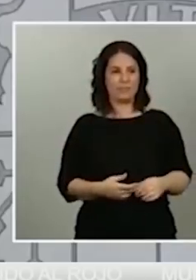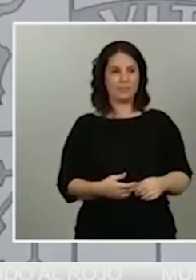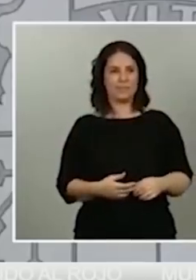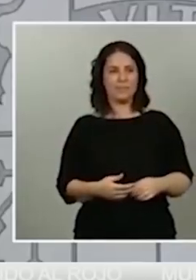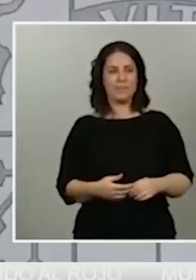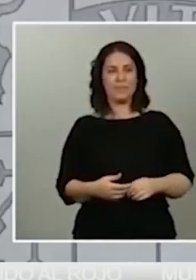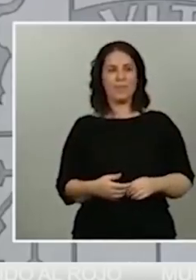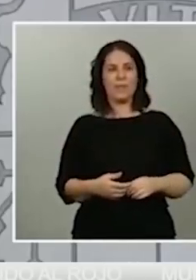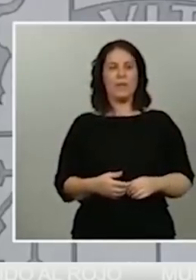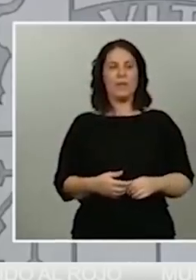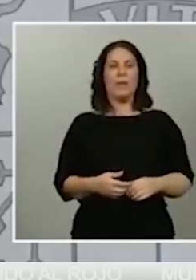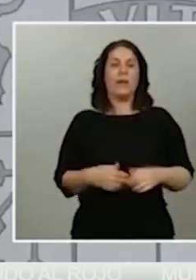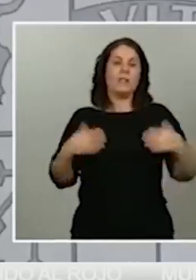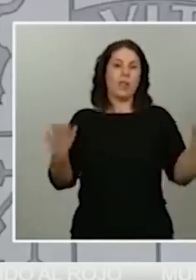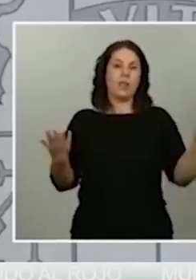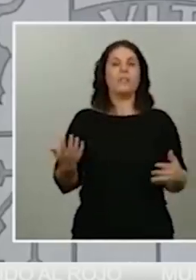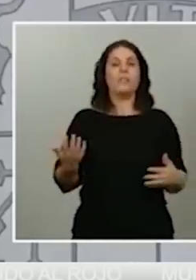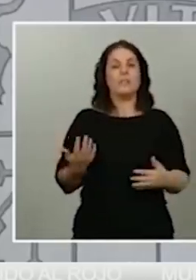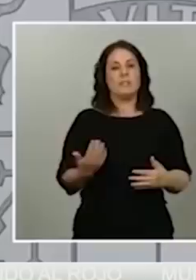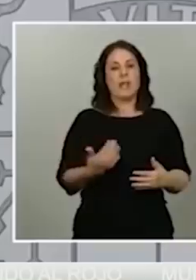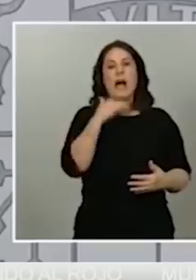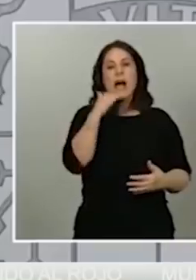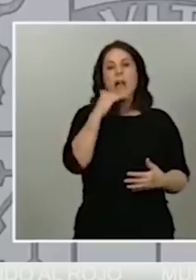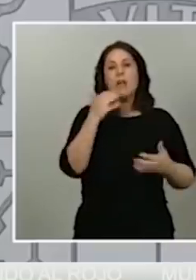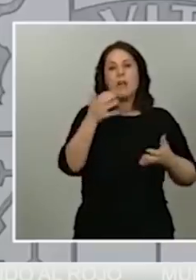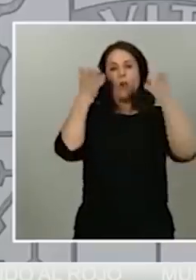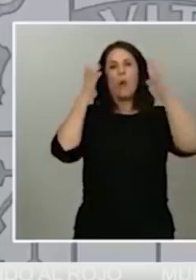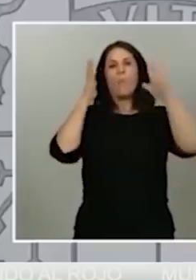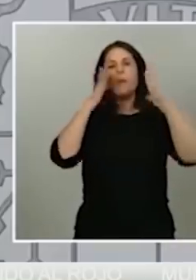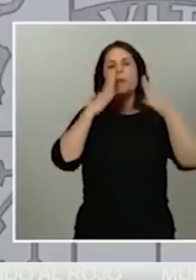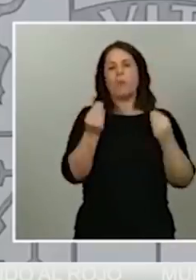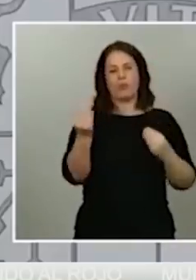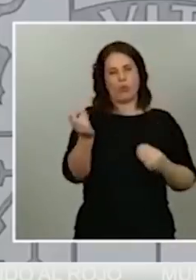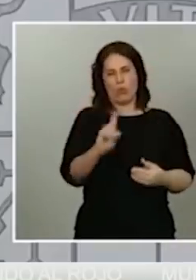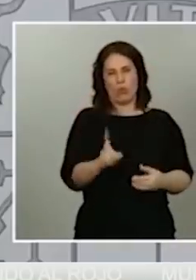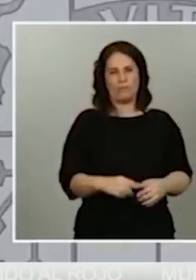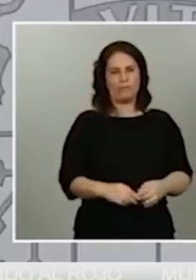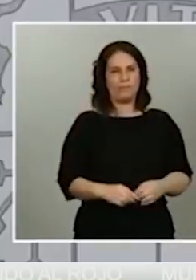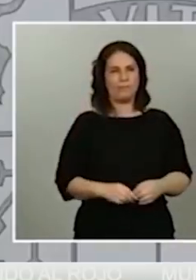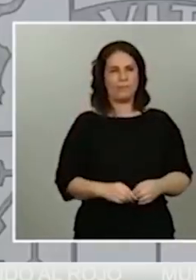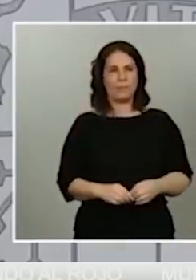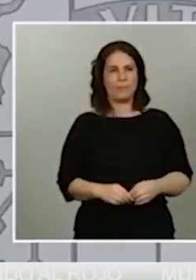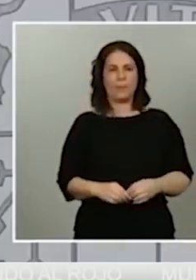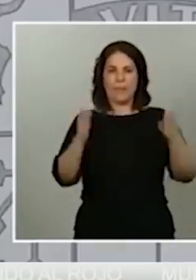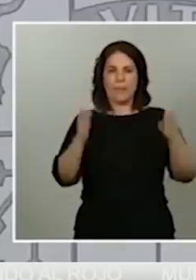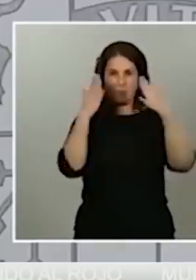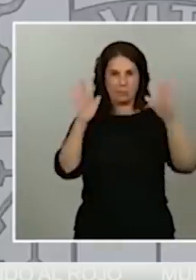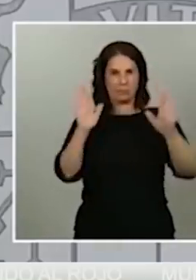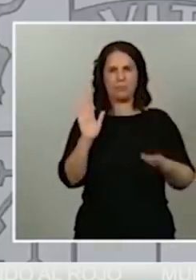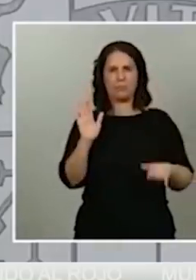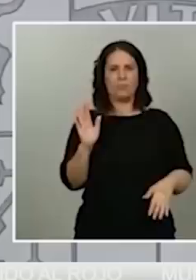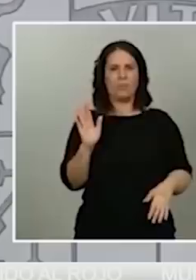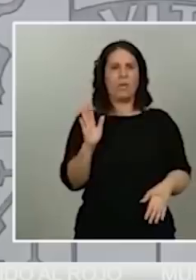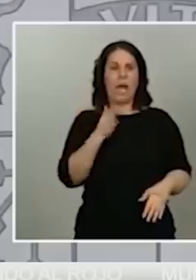yo opino. No utiliza políticamente los muertos que desgraciadamente ha